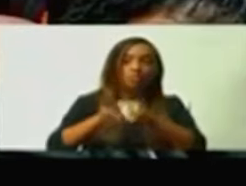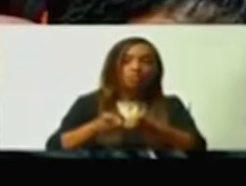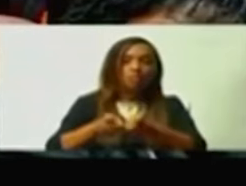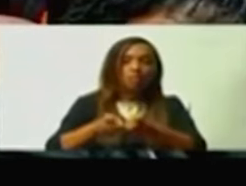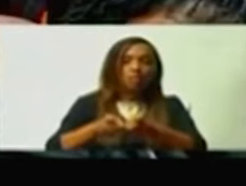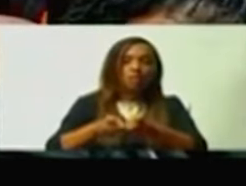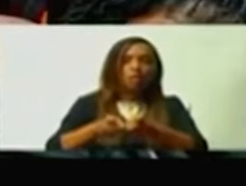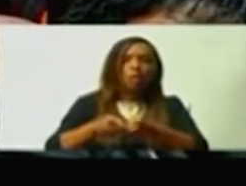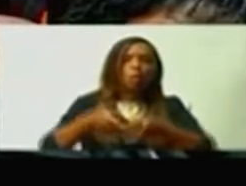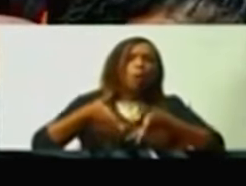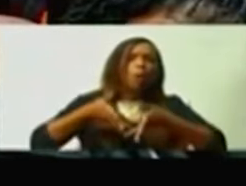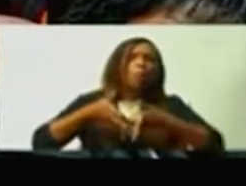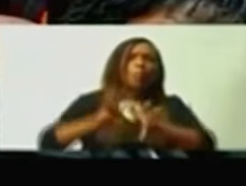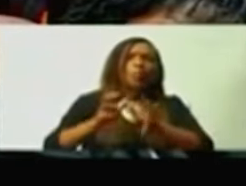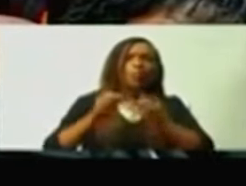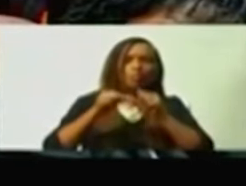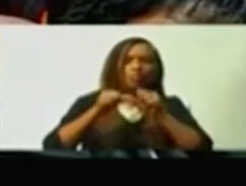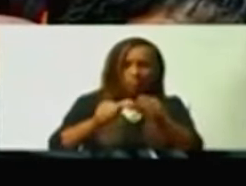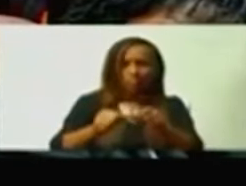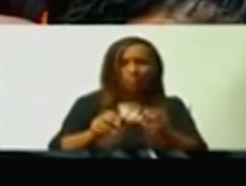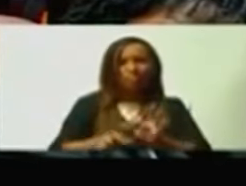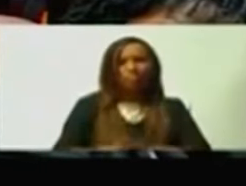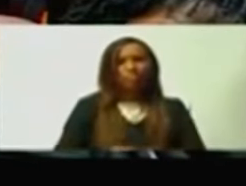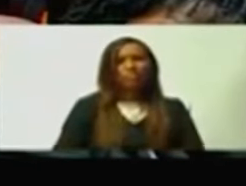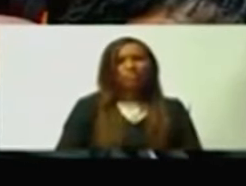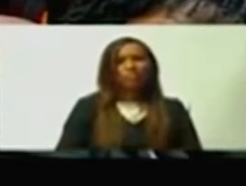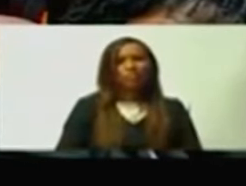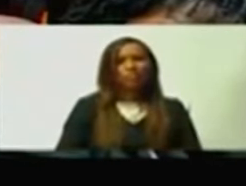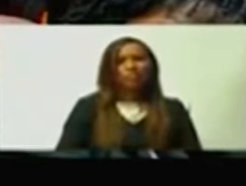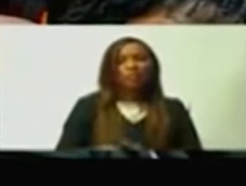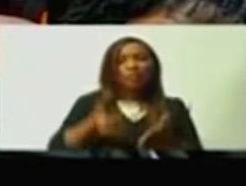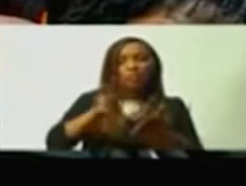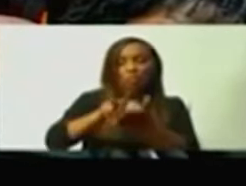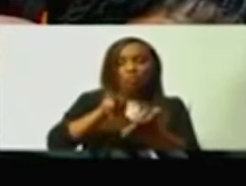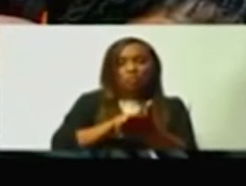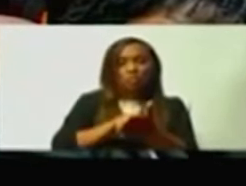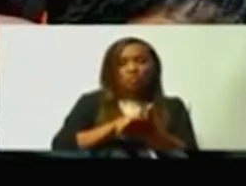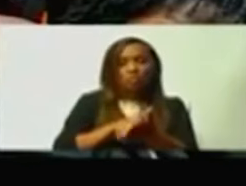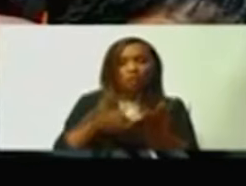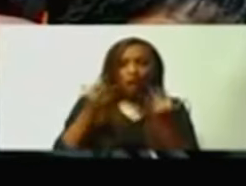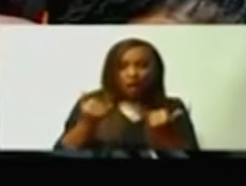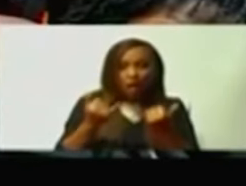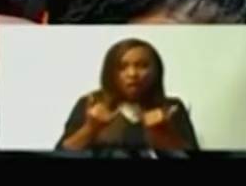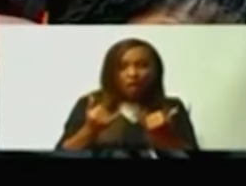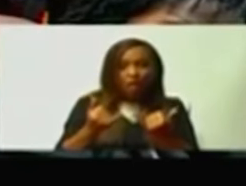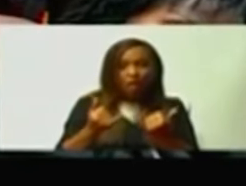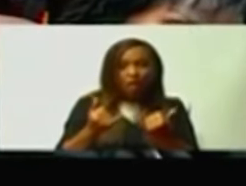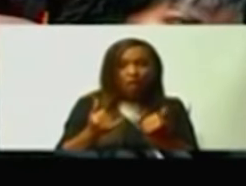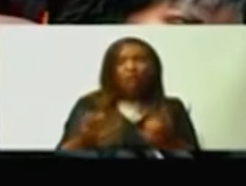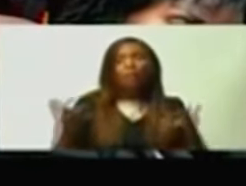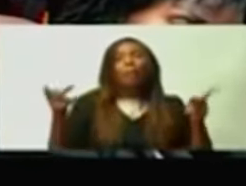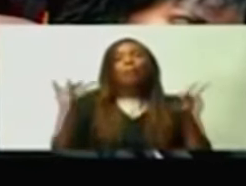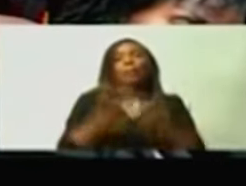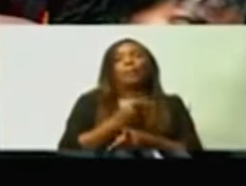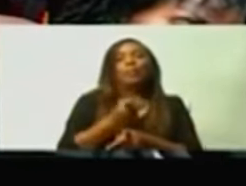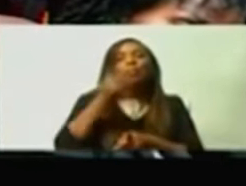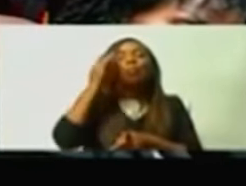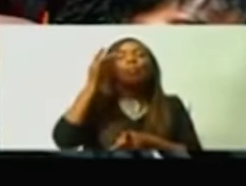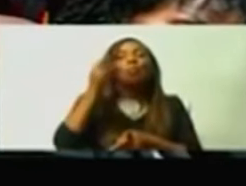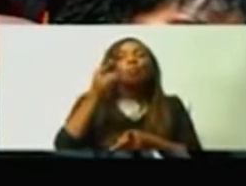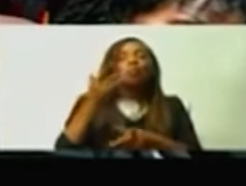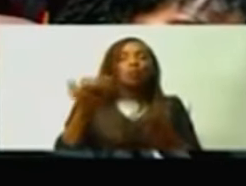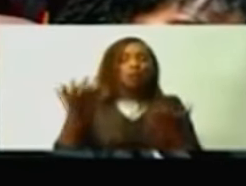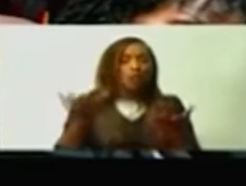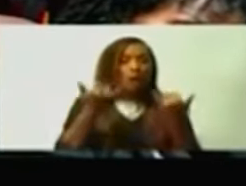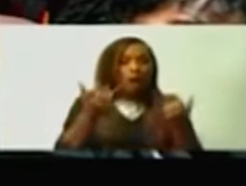en blanco, porque no estamos viendo cuáles son los contratos específicos que buscan, que ahora se han regulado por esta ley. Nos estamos vendando los